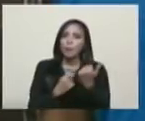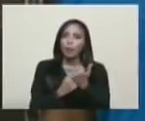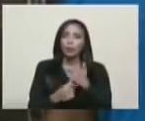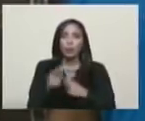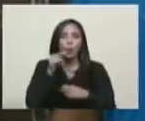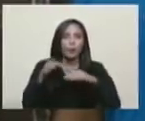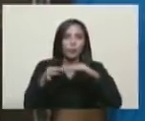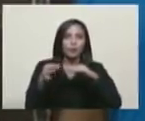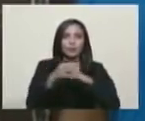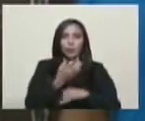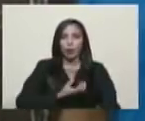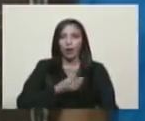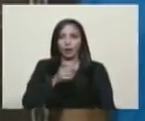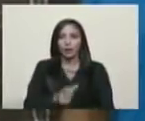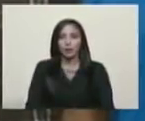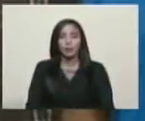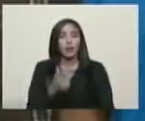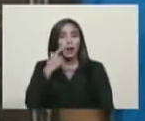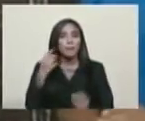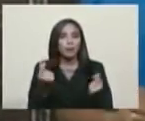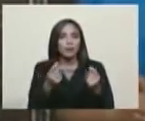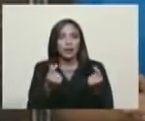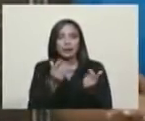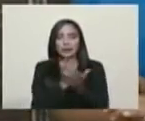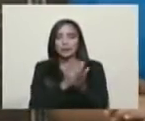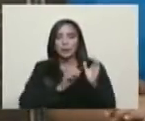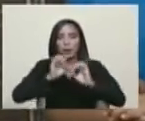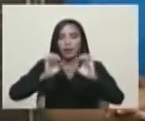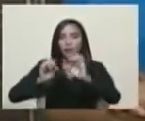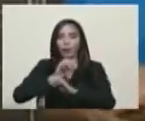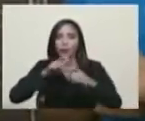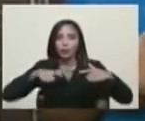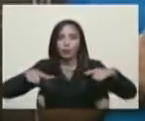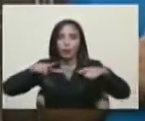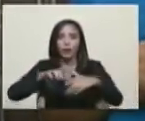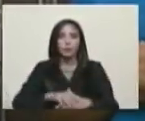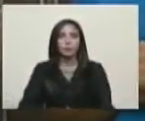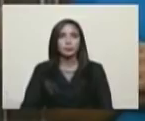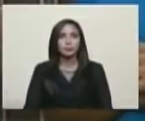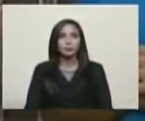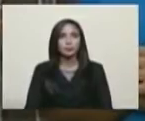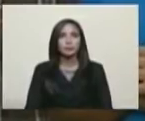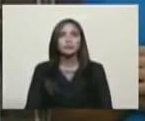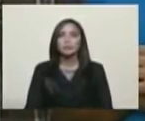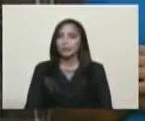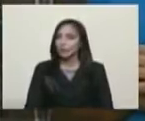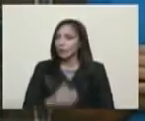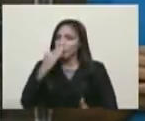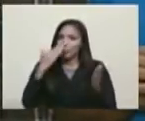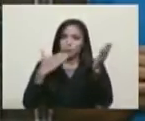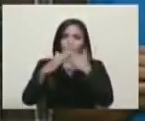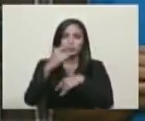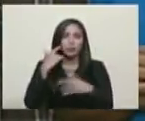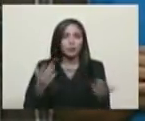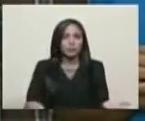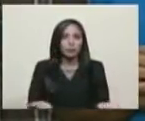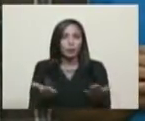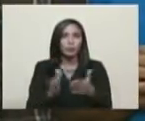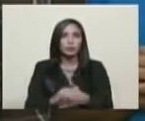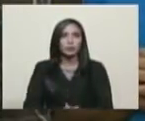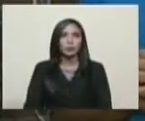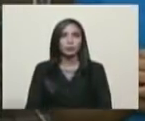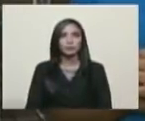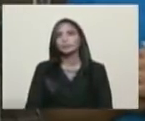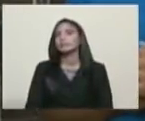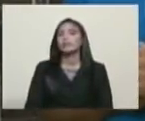Revenga, de acá, bueno, pendiente de este sector del Paula Correa, que vamos a seguir impulsando, no solo